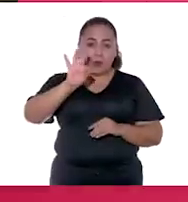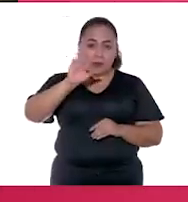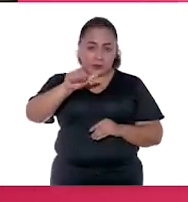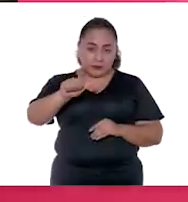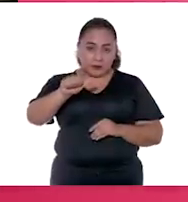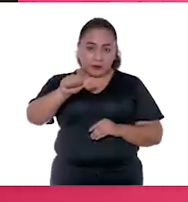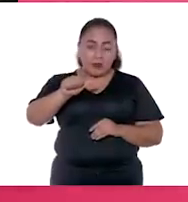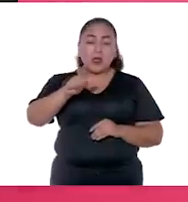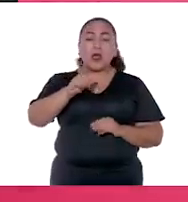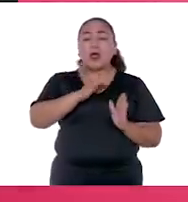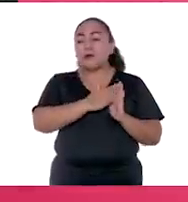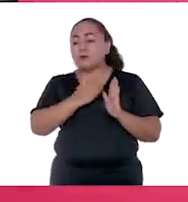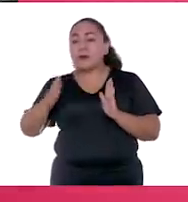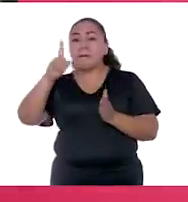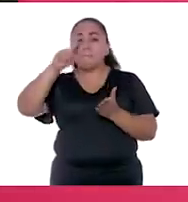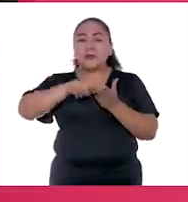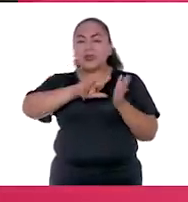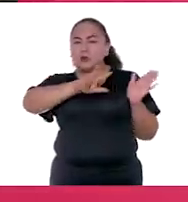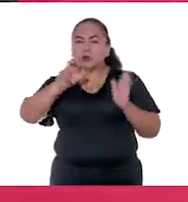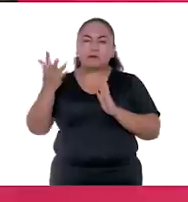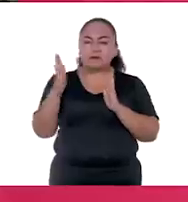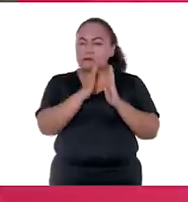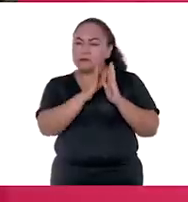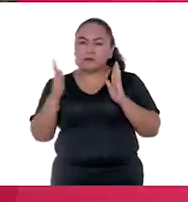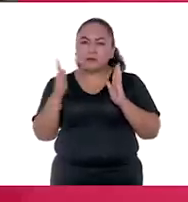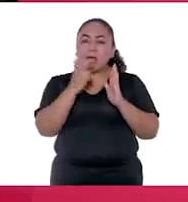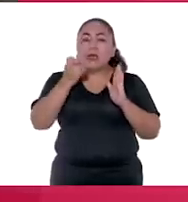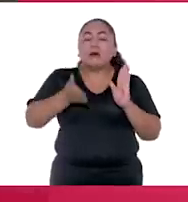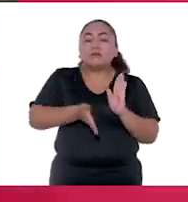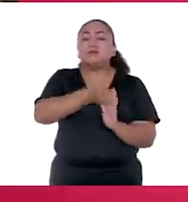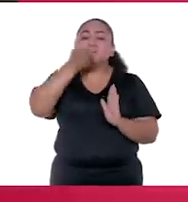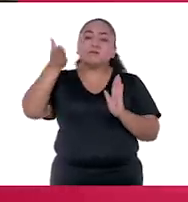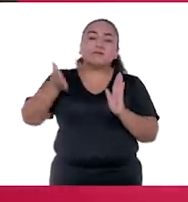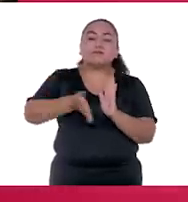1746 y 1800, si mal no recuerdo.